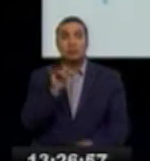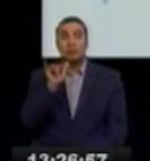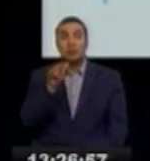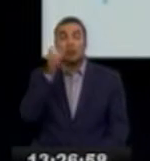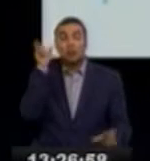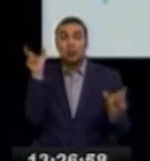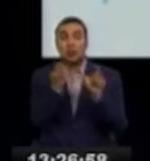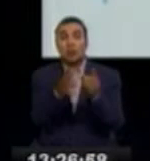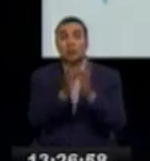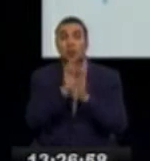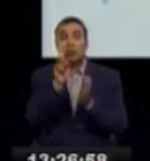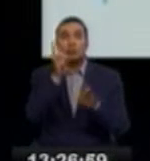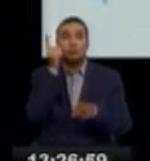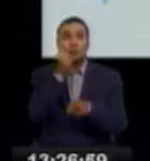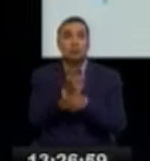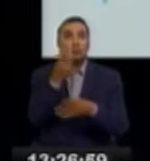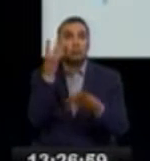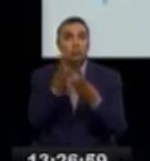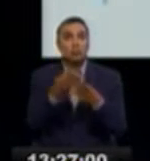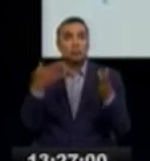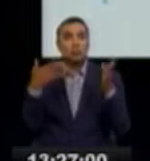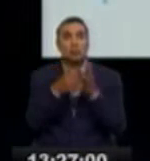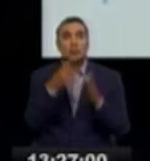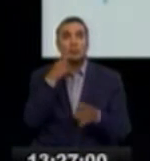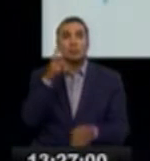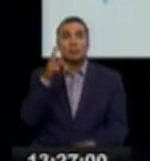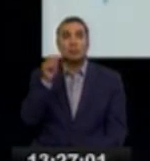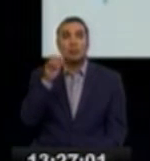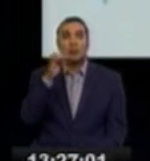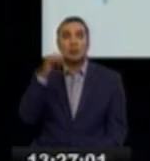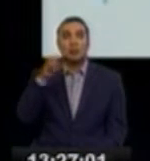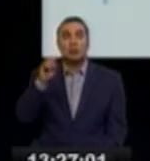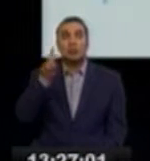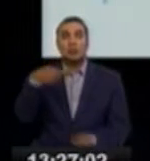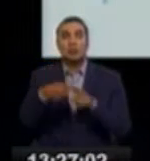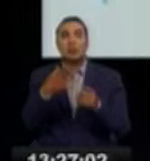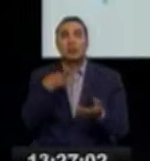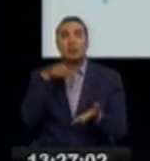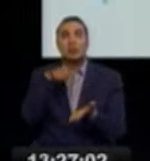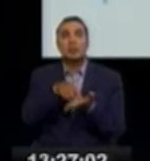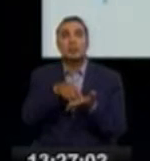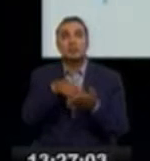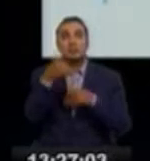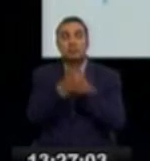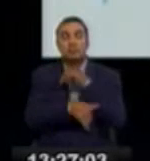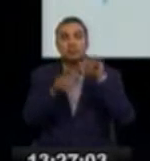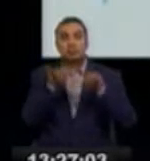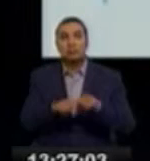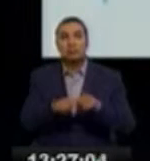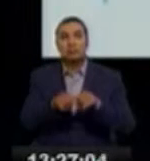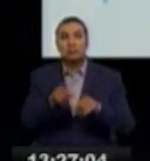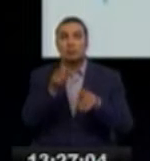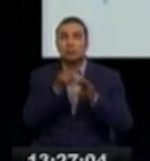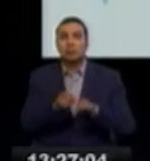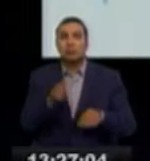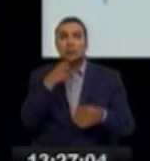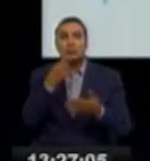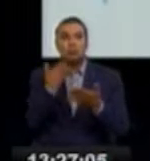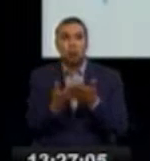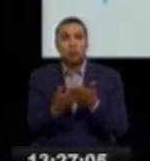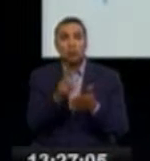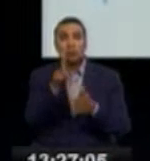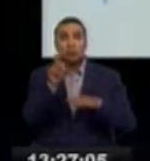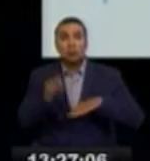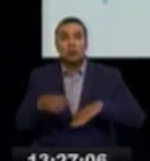fiscalía solicitó una orden de detención contra ricardo patiño cuando aún se encontraba en el país de manera fundamentada una